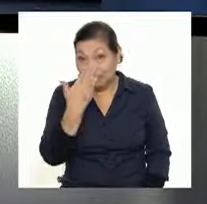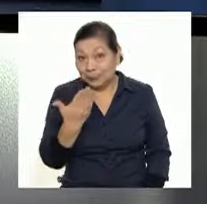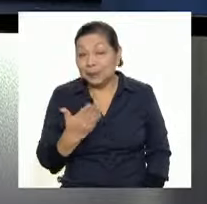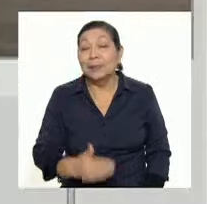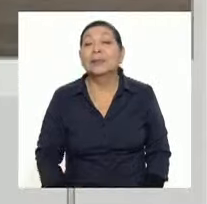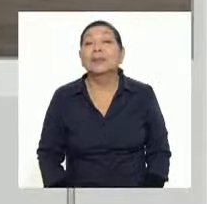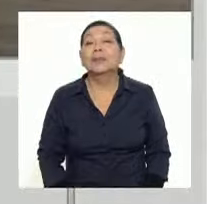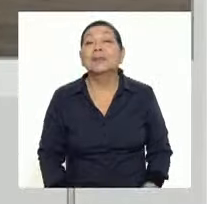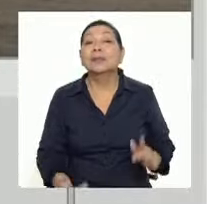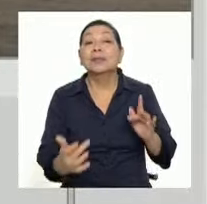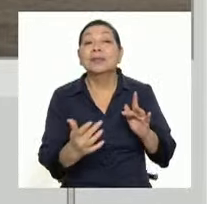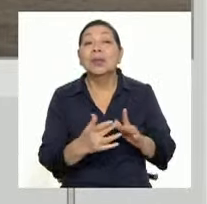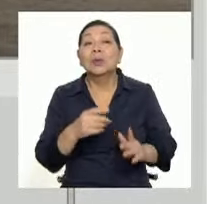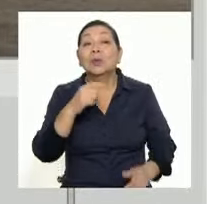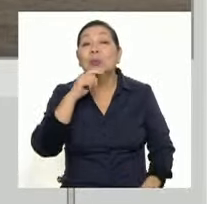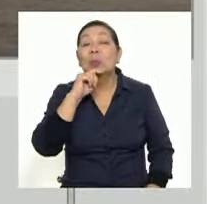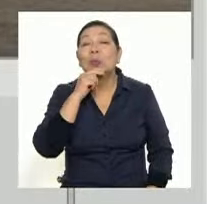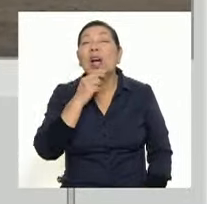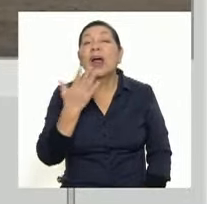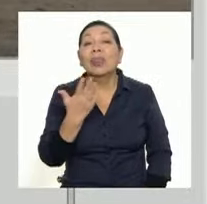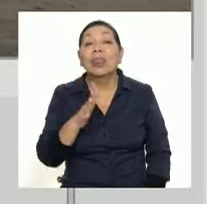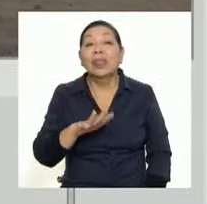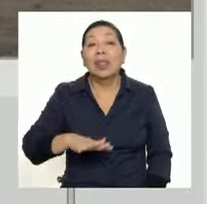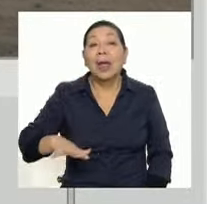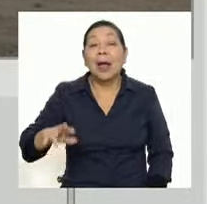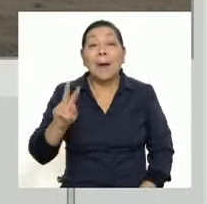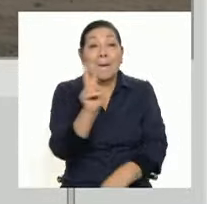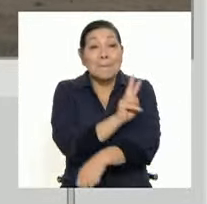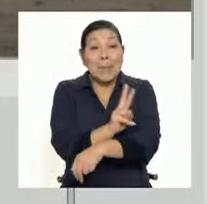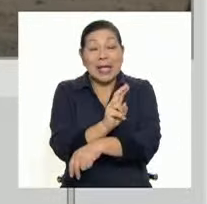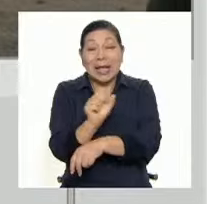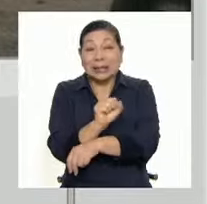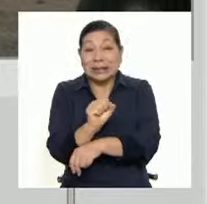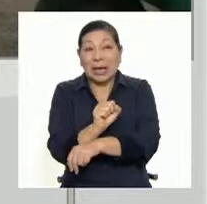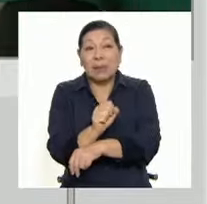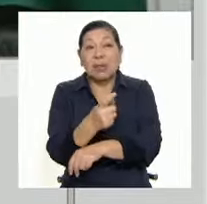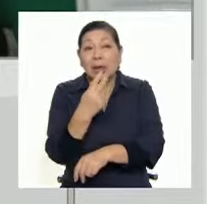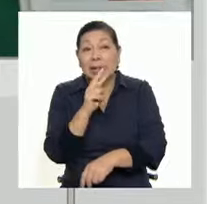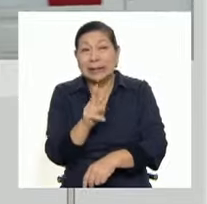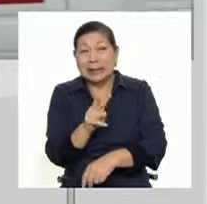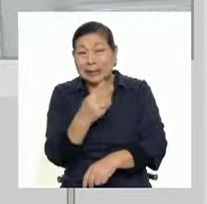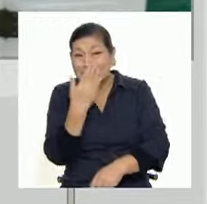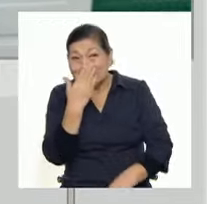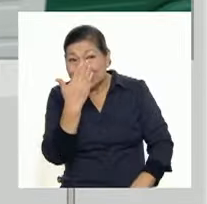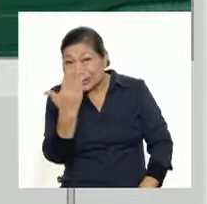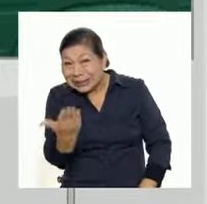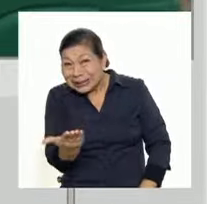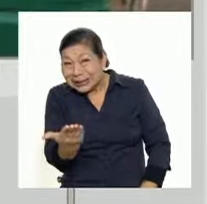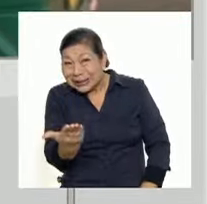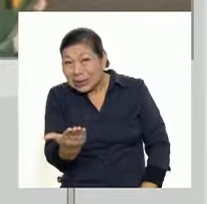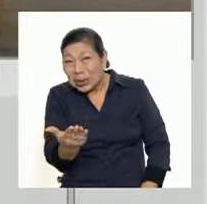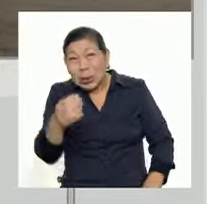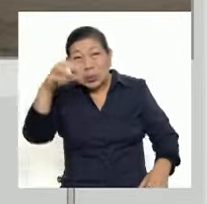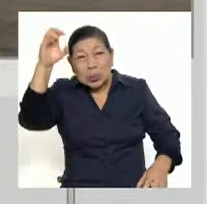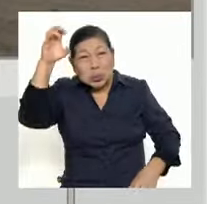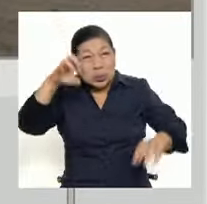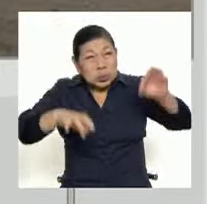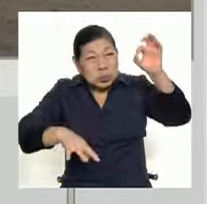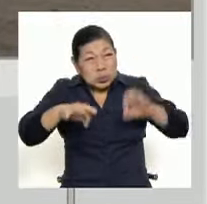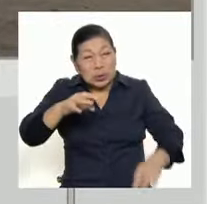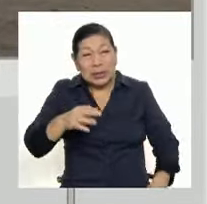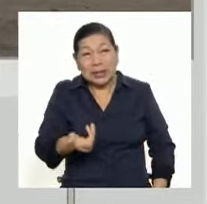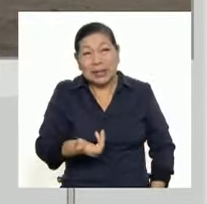Así es, nos enlazamos con Diana Pachacama y ha llegado hasta Villa El Salvador, la zona industrial, porque vemos los efectos que deja la intensa llovizna que, por